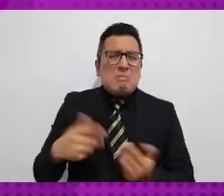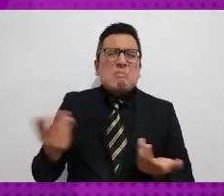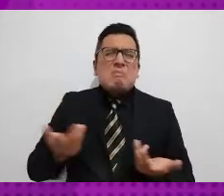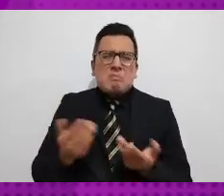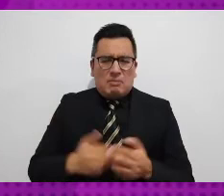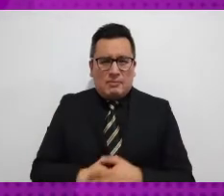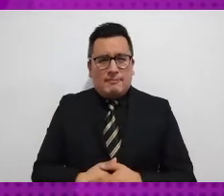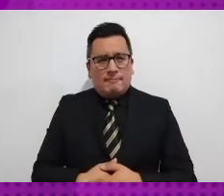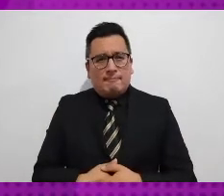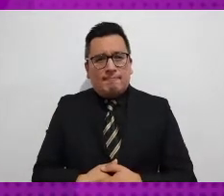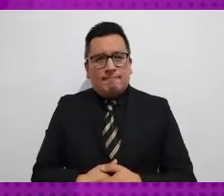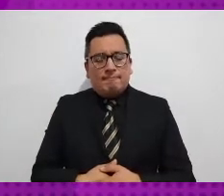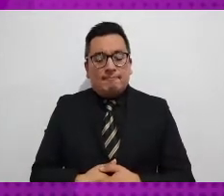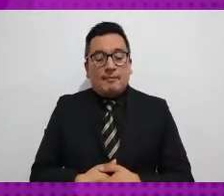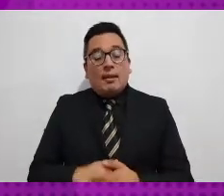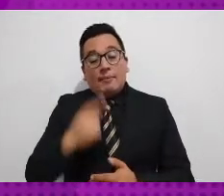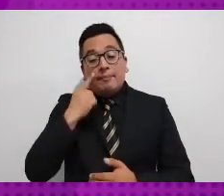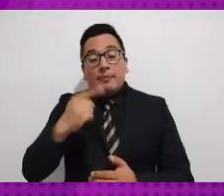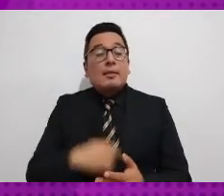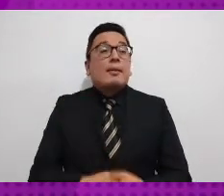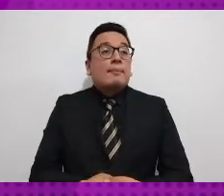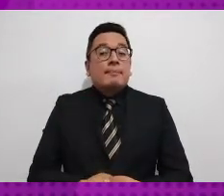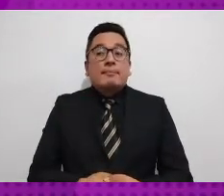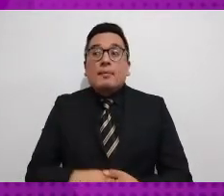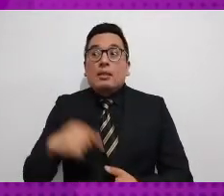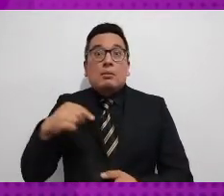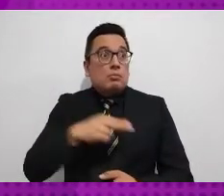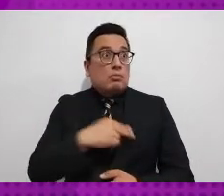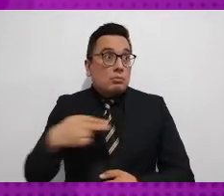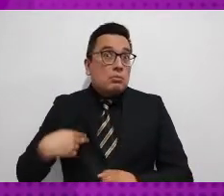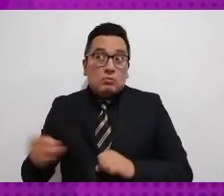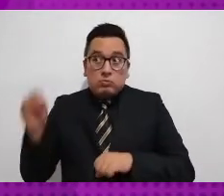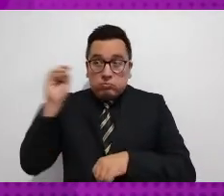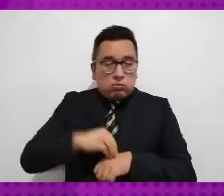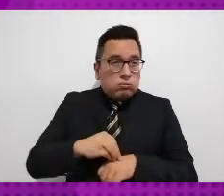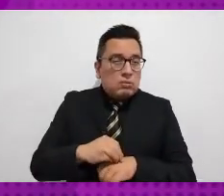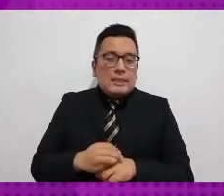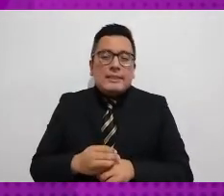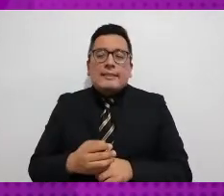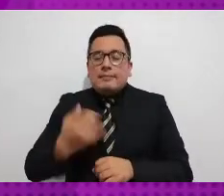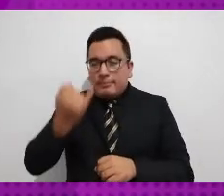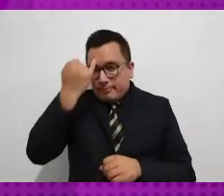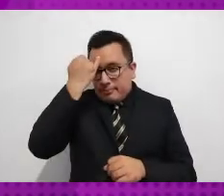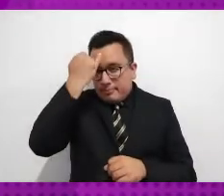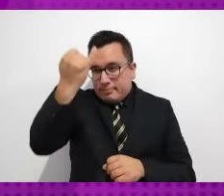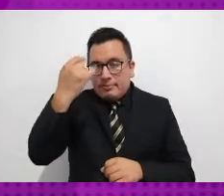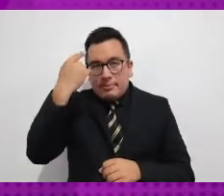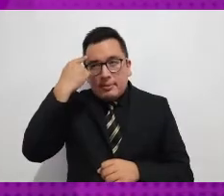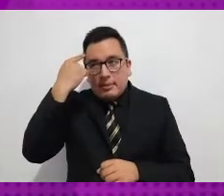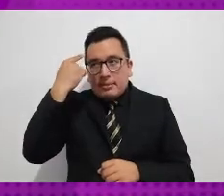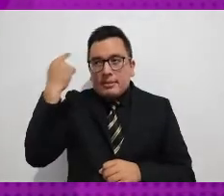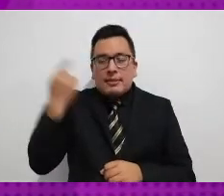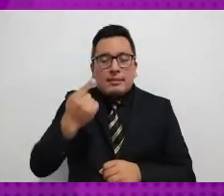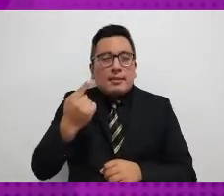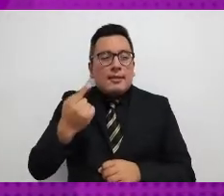Coahuila? Sí, mira, las acciones afirmativas son aquellas medidas que son temporales para poder equilibrar las condiciones de